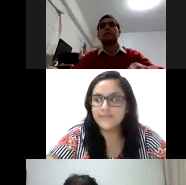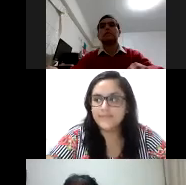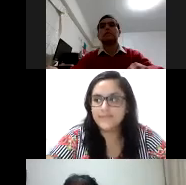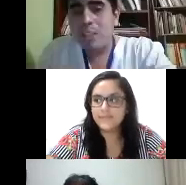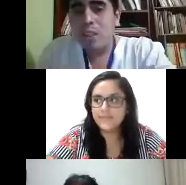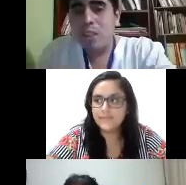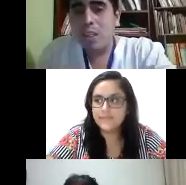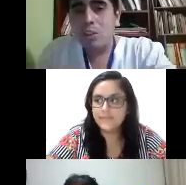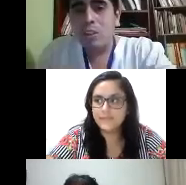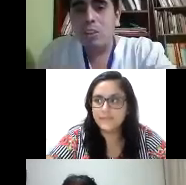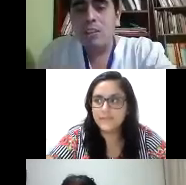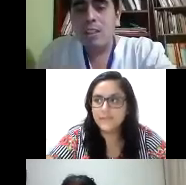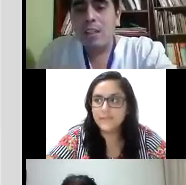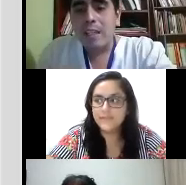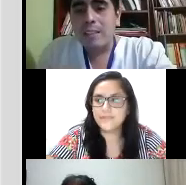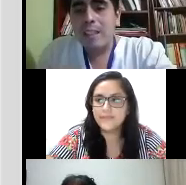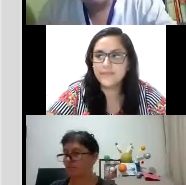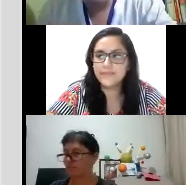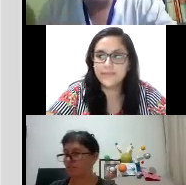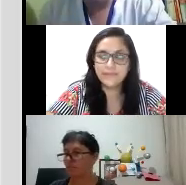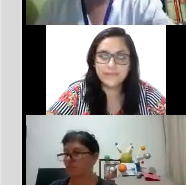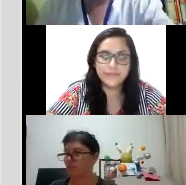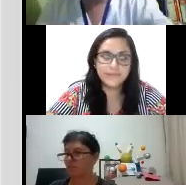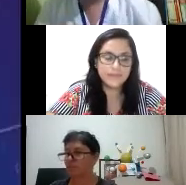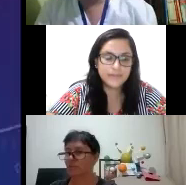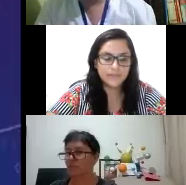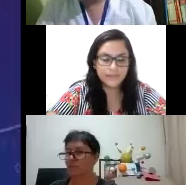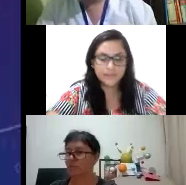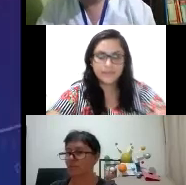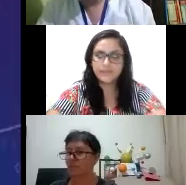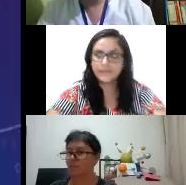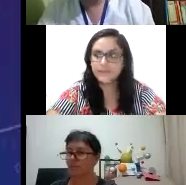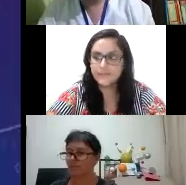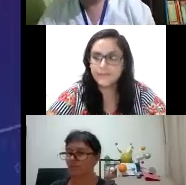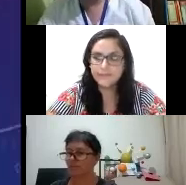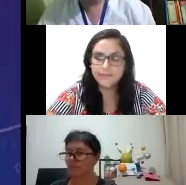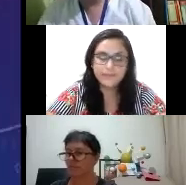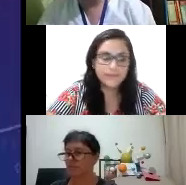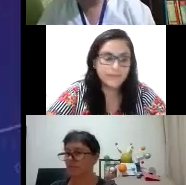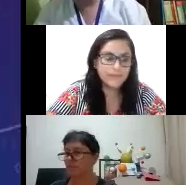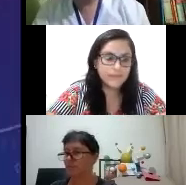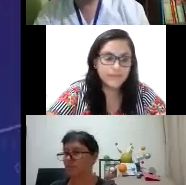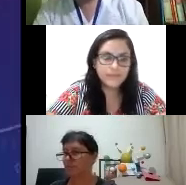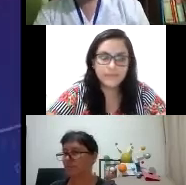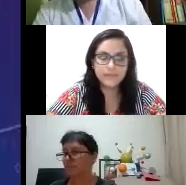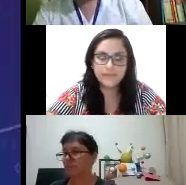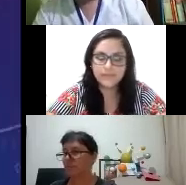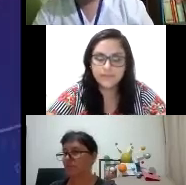Bueno, como les seguía mencionando, entonces las técnicas más importantes para trabajar la parte respiratoria es pues posicionar al